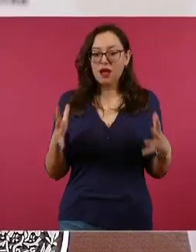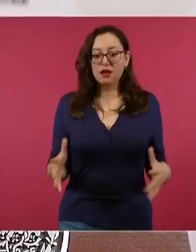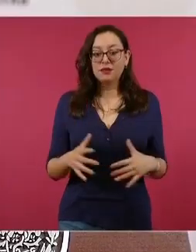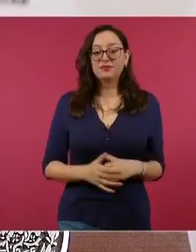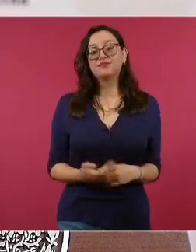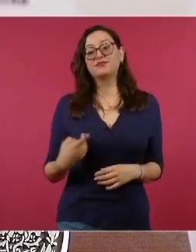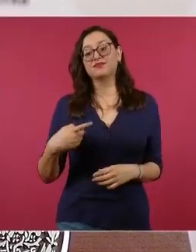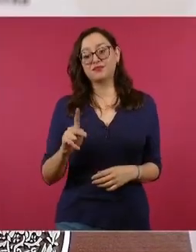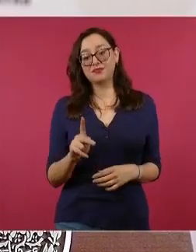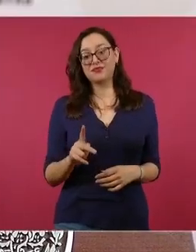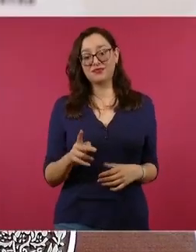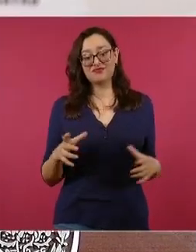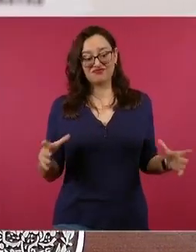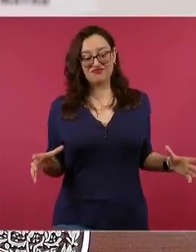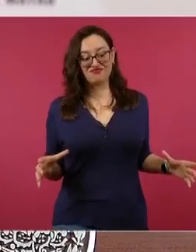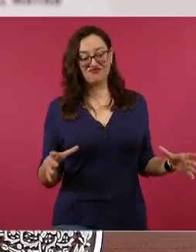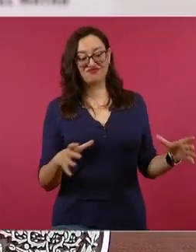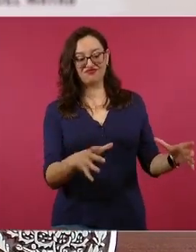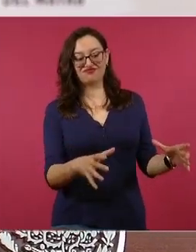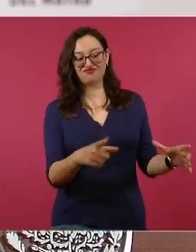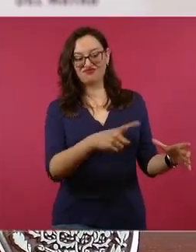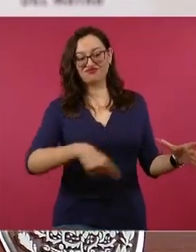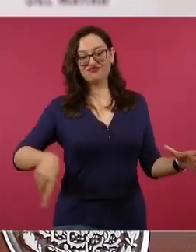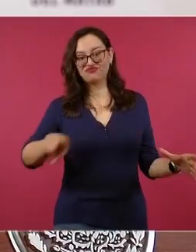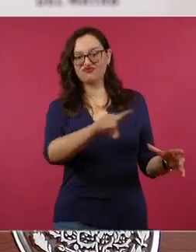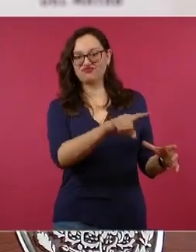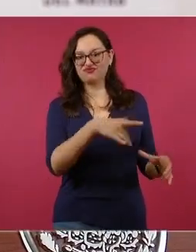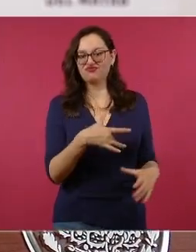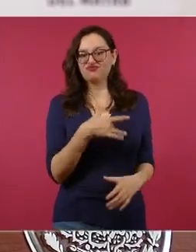una minoría hay mucho individualismo,